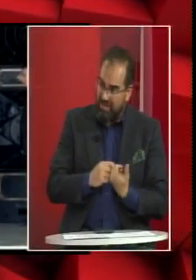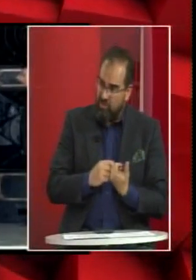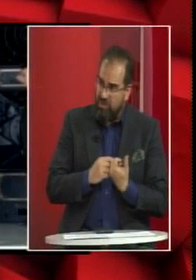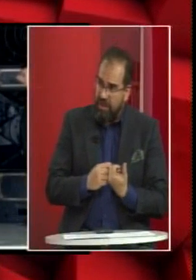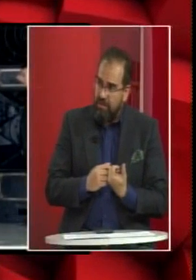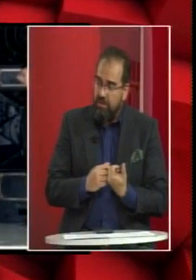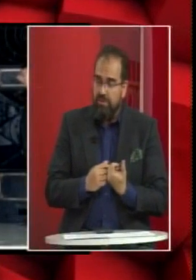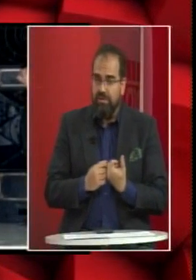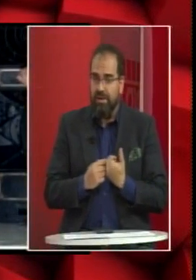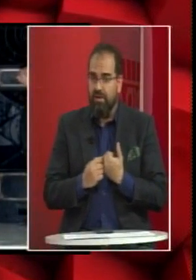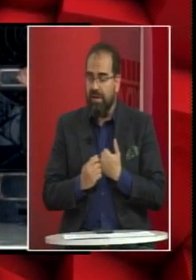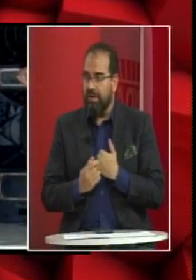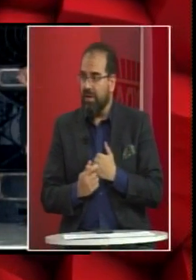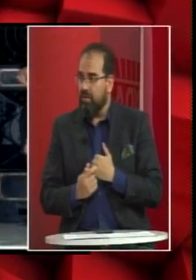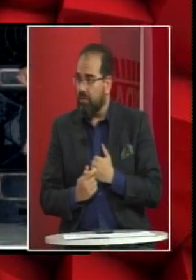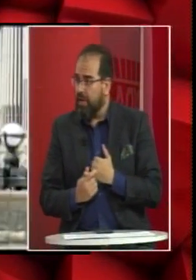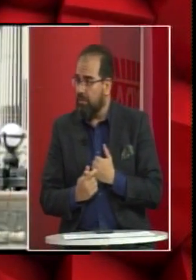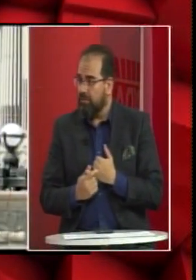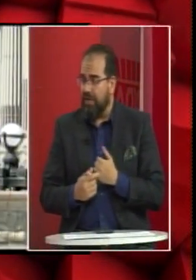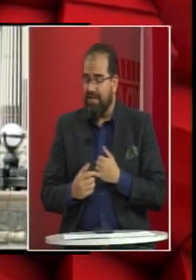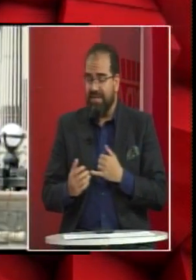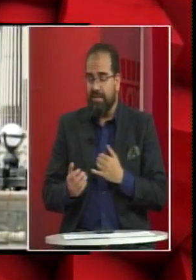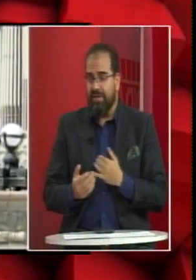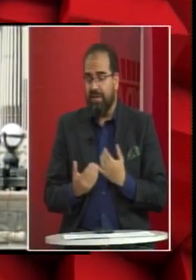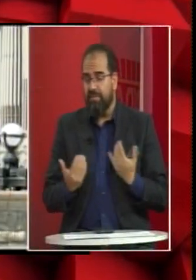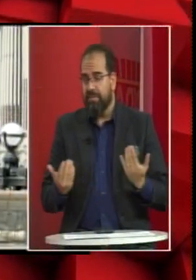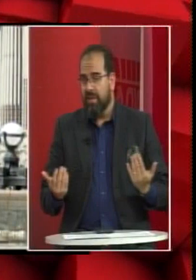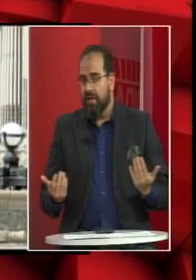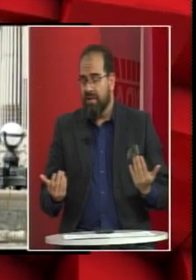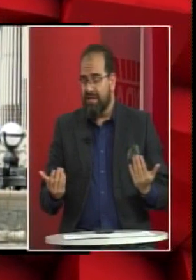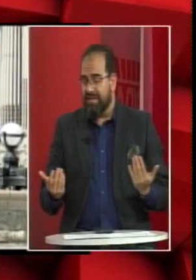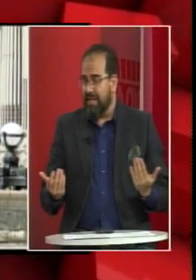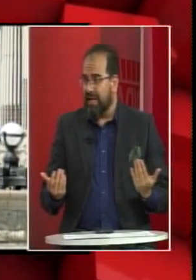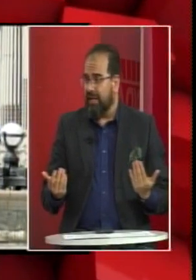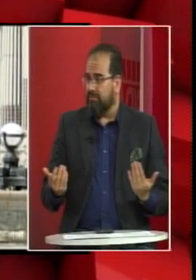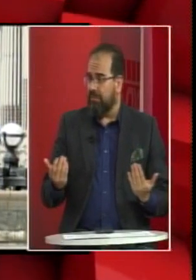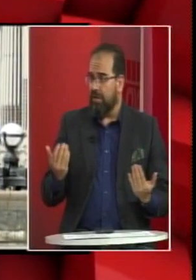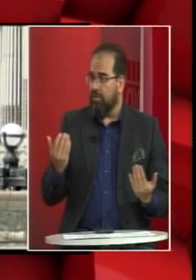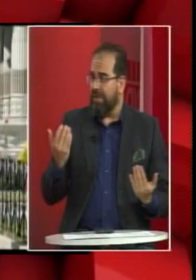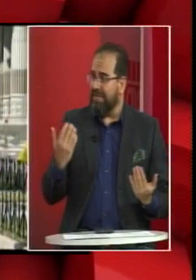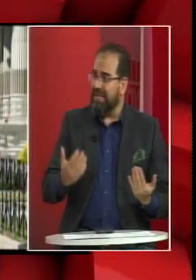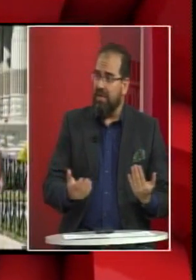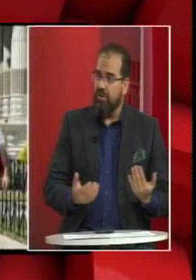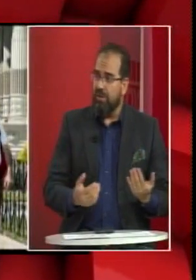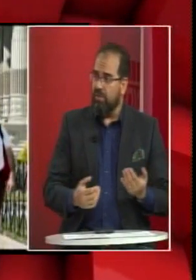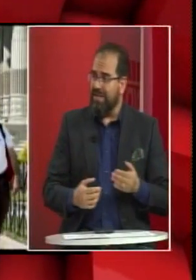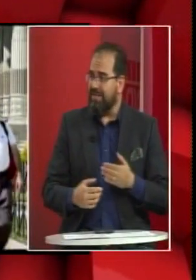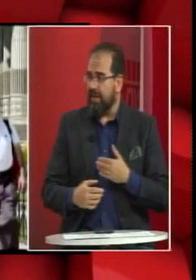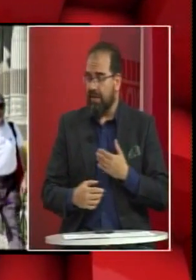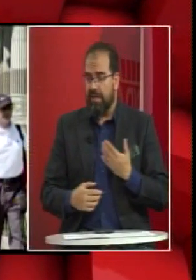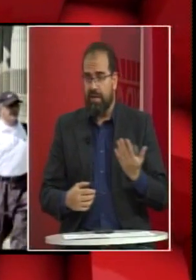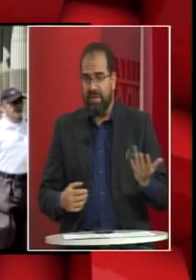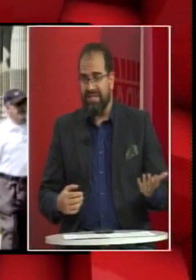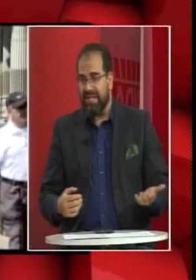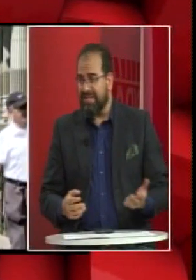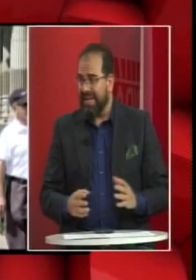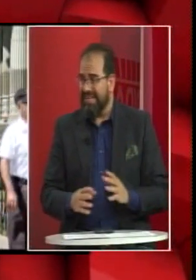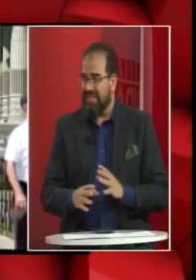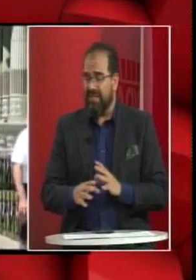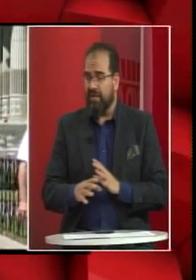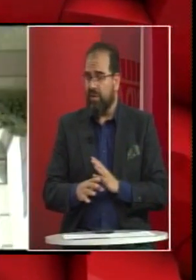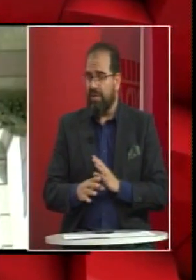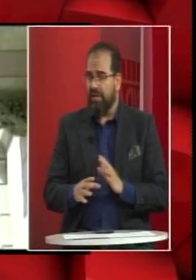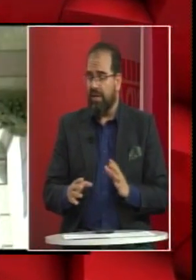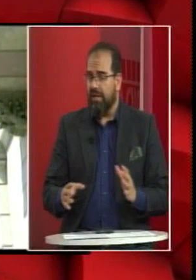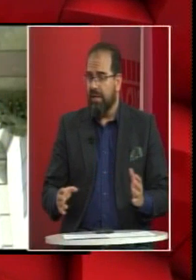procesos dentro del organismo ejecutivo, indistintamente si está en un ministerio, en una secretaría presidencial,